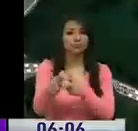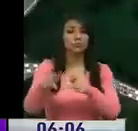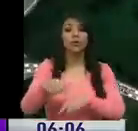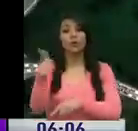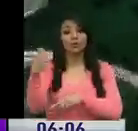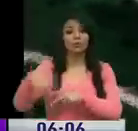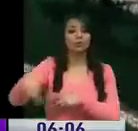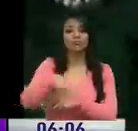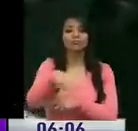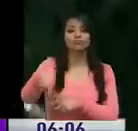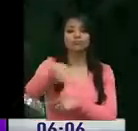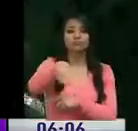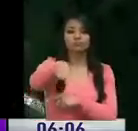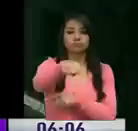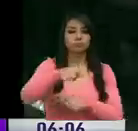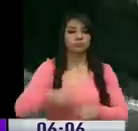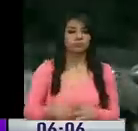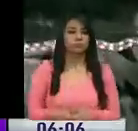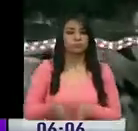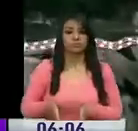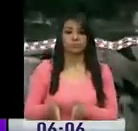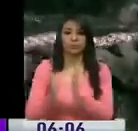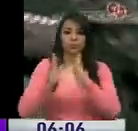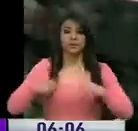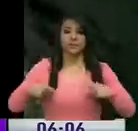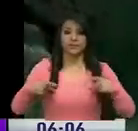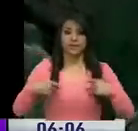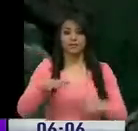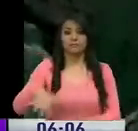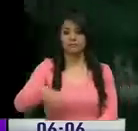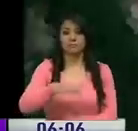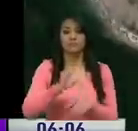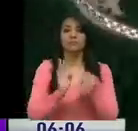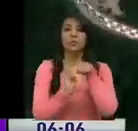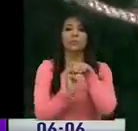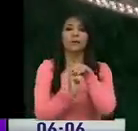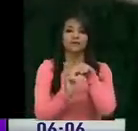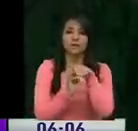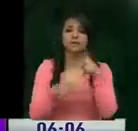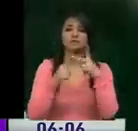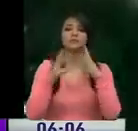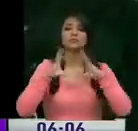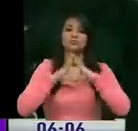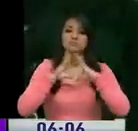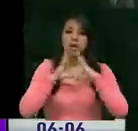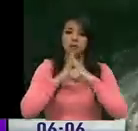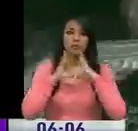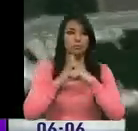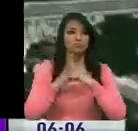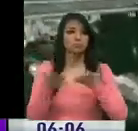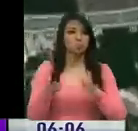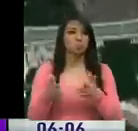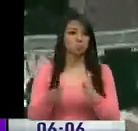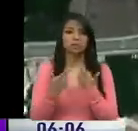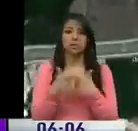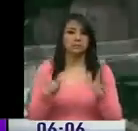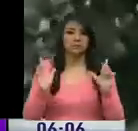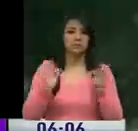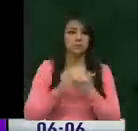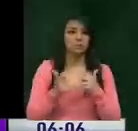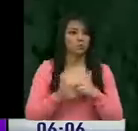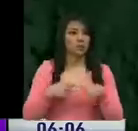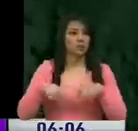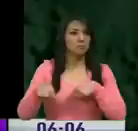ruta que une a la ruta viva al valle de cumbayá y tumbaco y también los chillos no presenta mayor inconveniente